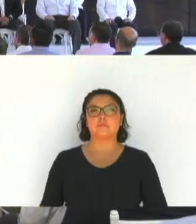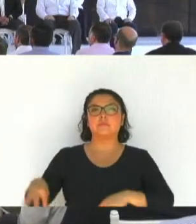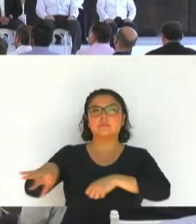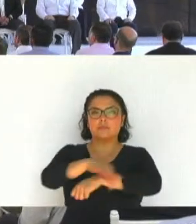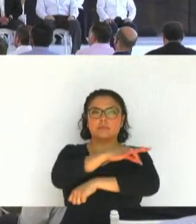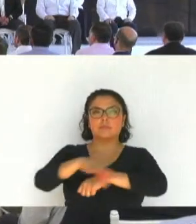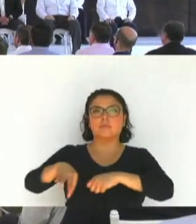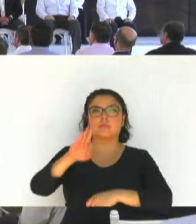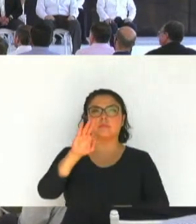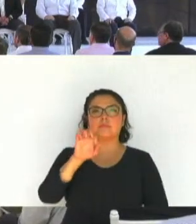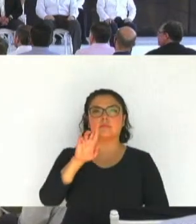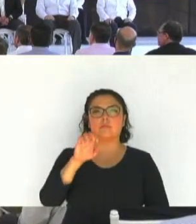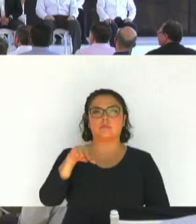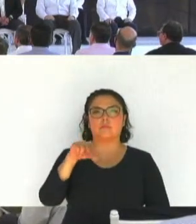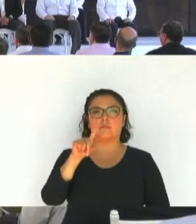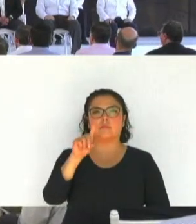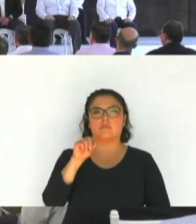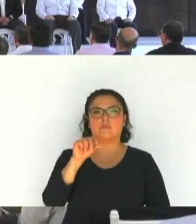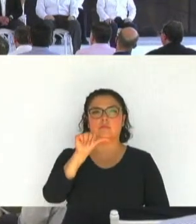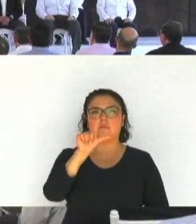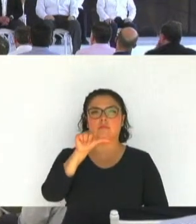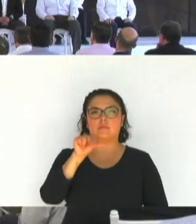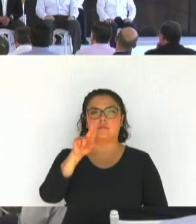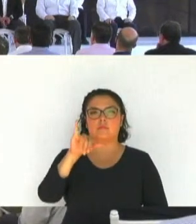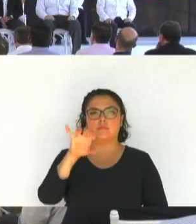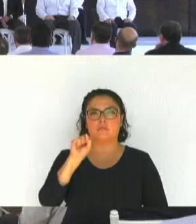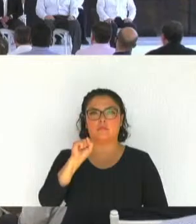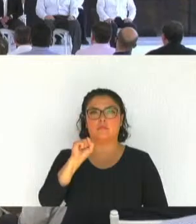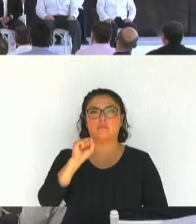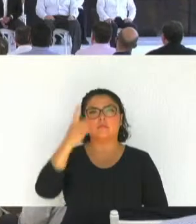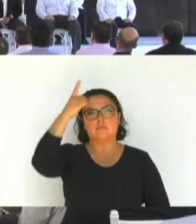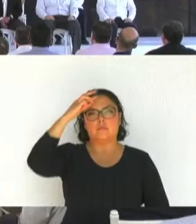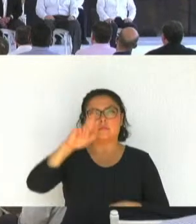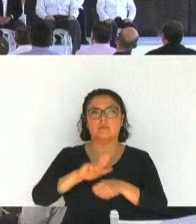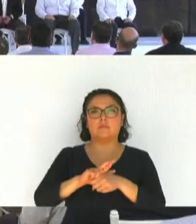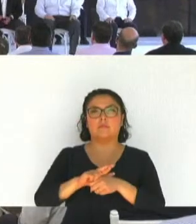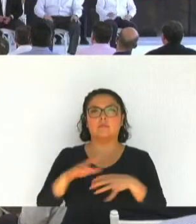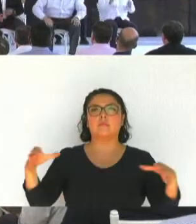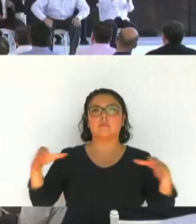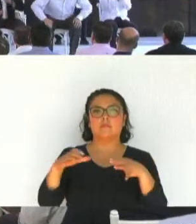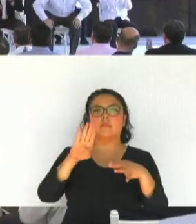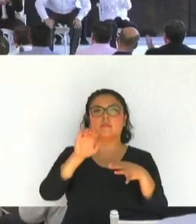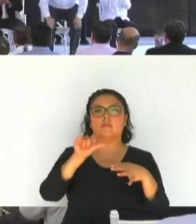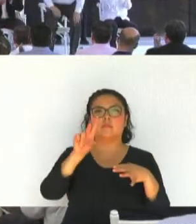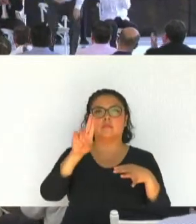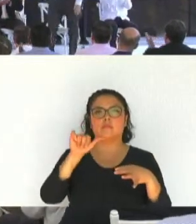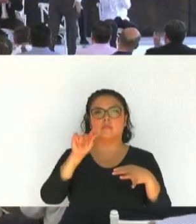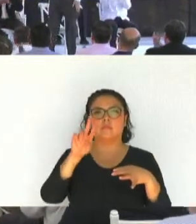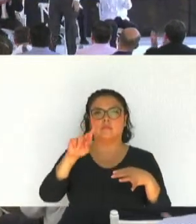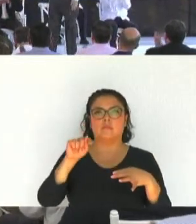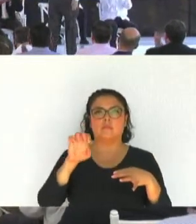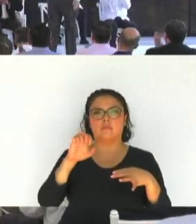Ingeniero Fernando Alanís Ortega, Director General Baluarte Minero.